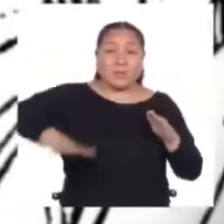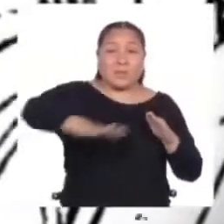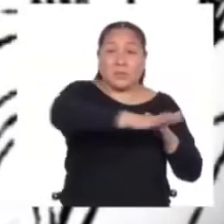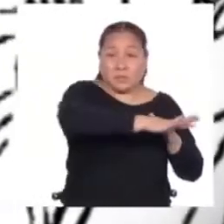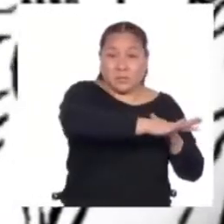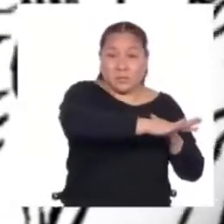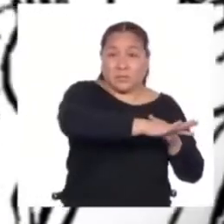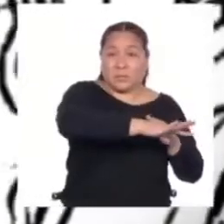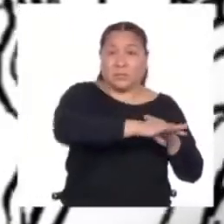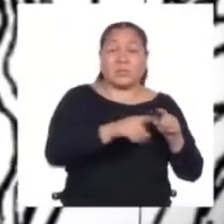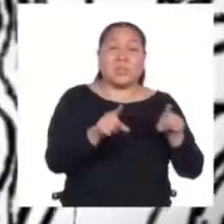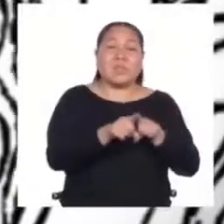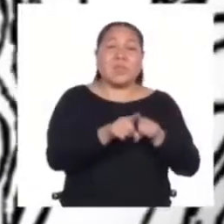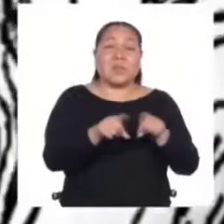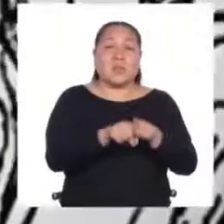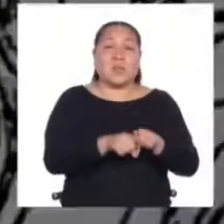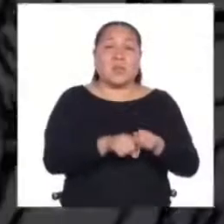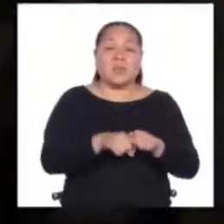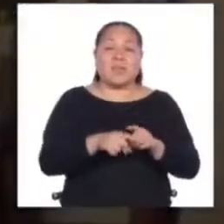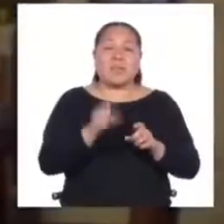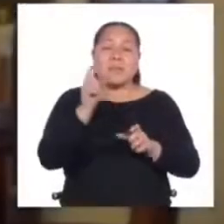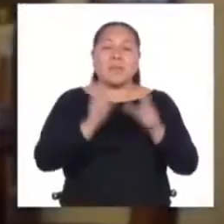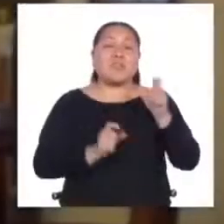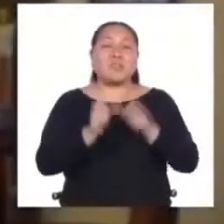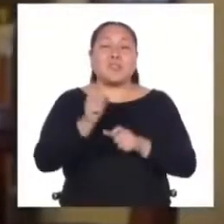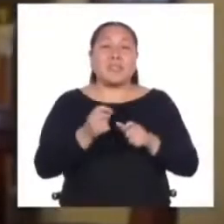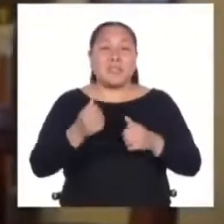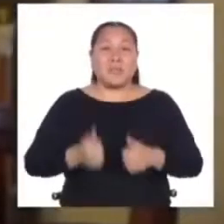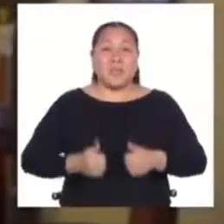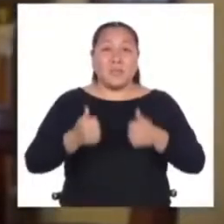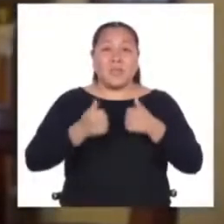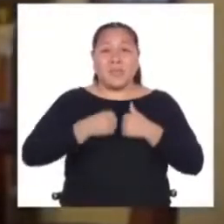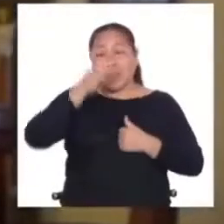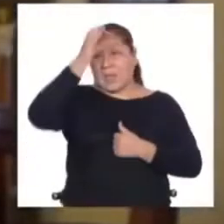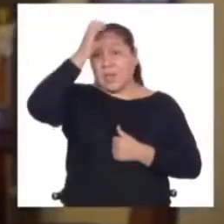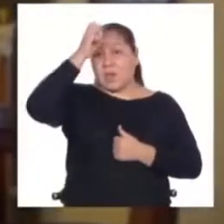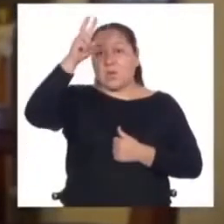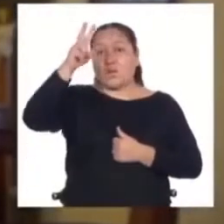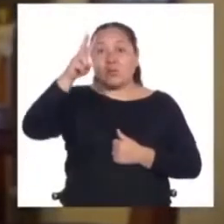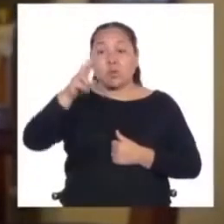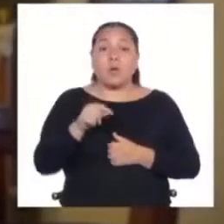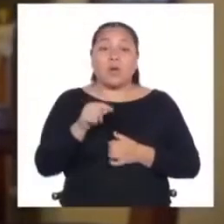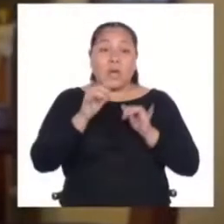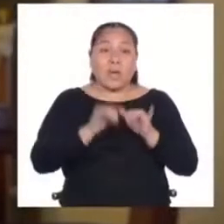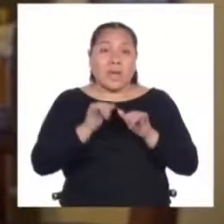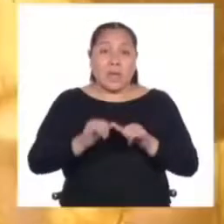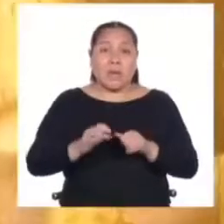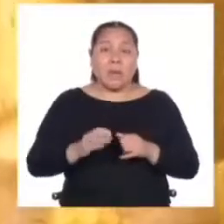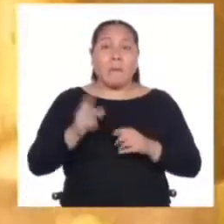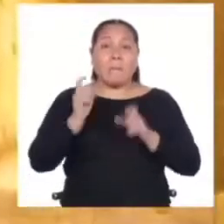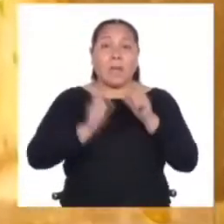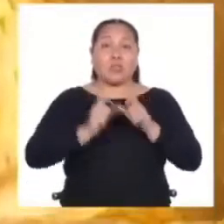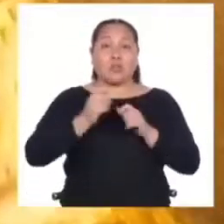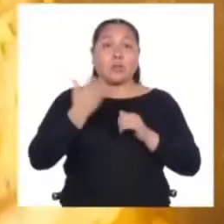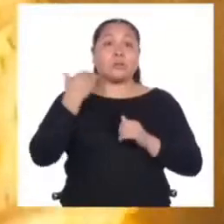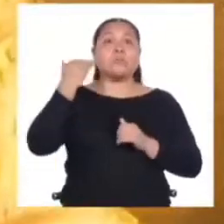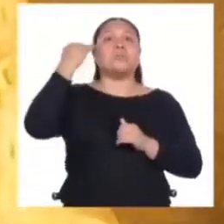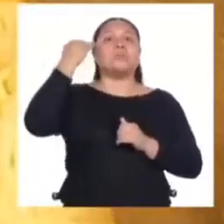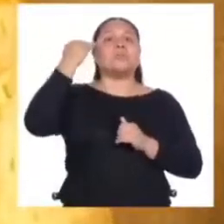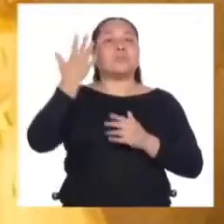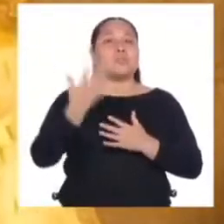general, sobre todo la del Cusco, a los restos de la élite que quedaban en el Cusco.